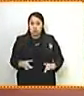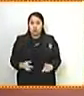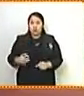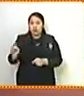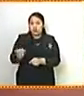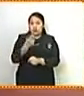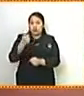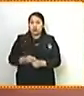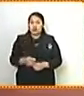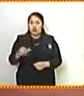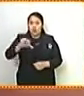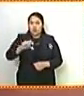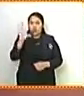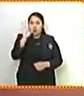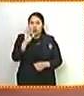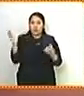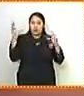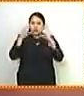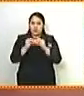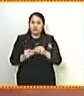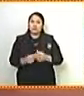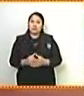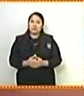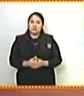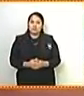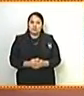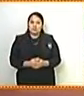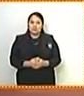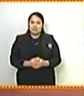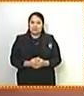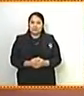las 9 de la noche. Así que los esperamos.